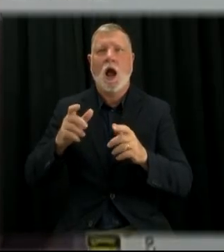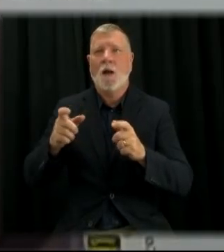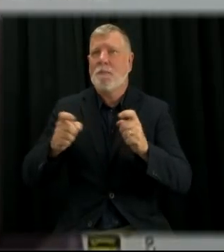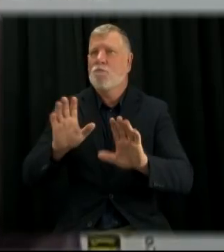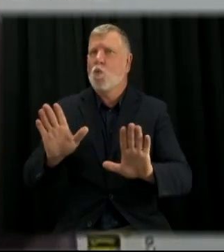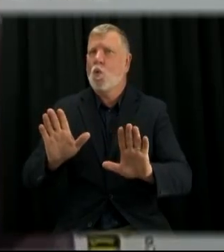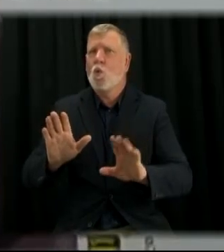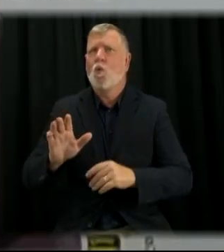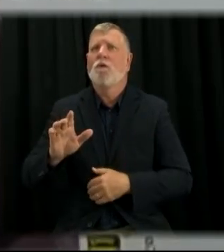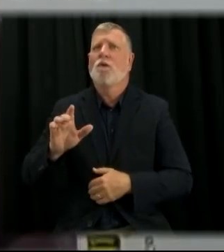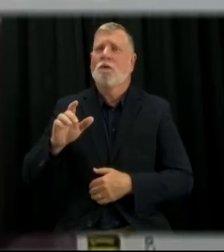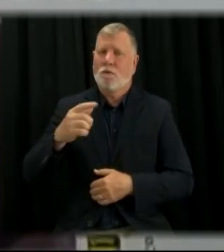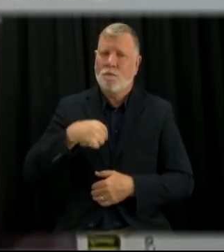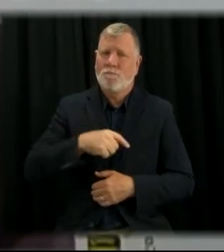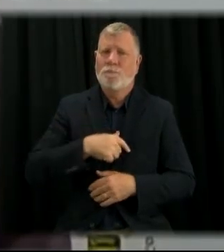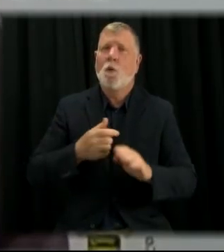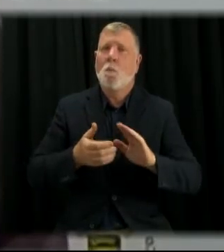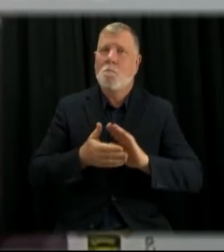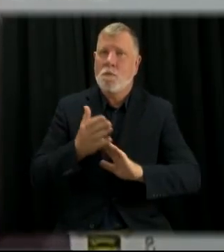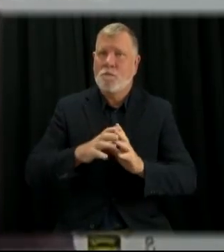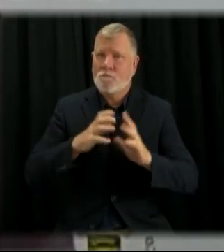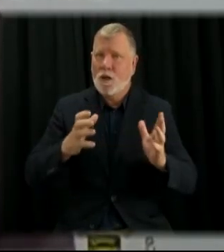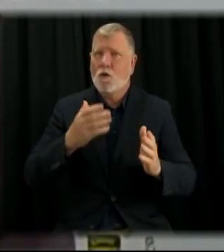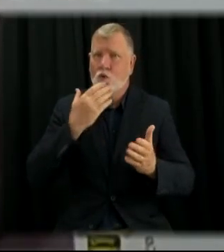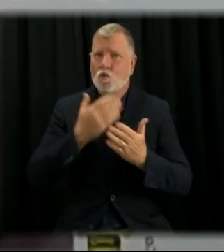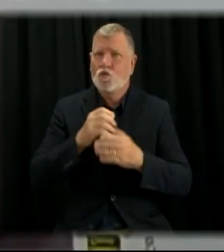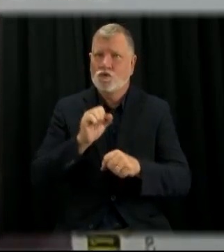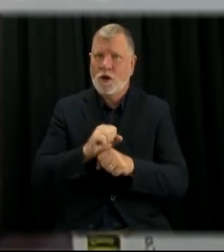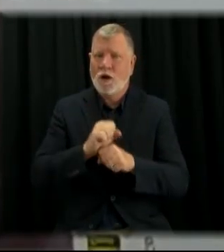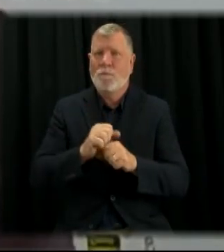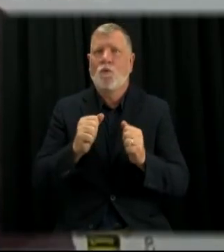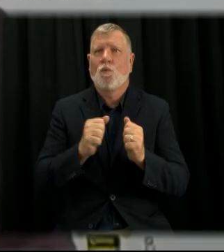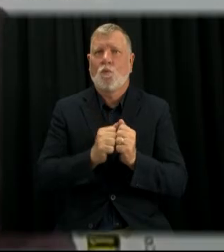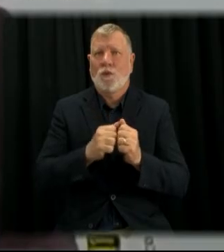gerencia. Alfonso Rossi ha hecho un gran trabajo